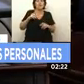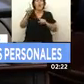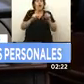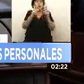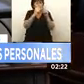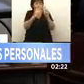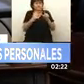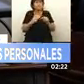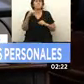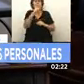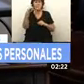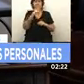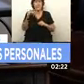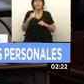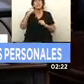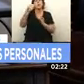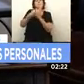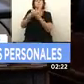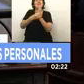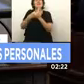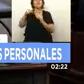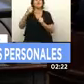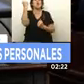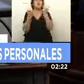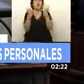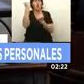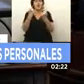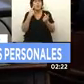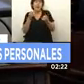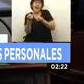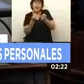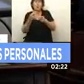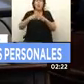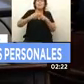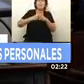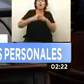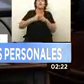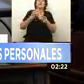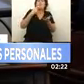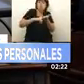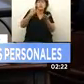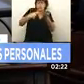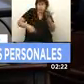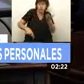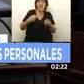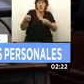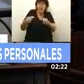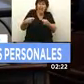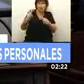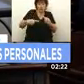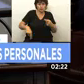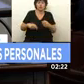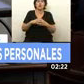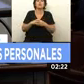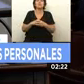que son negativos pongan un ministro de economía que regule la política monetaria la política fiscal la política del gasto tengan